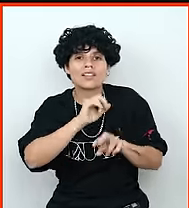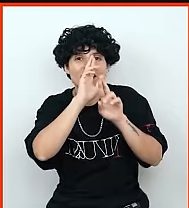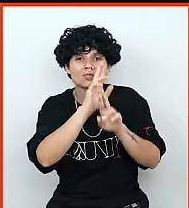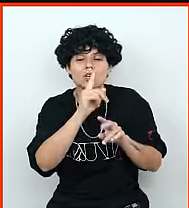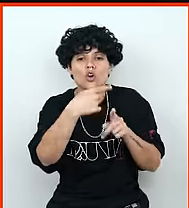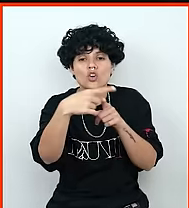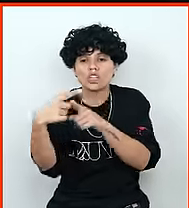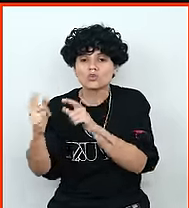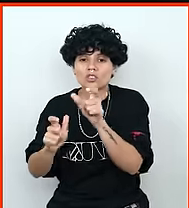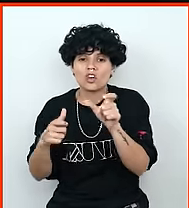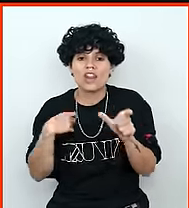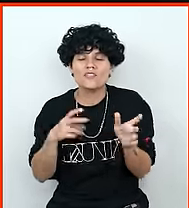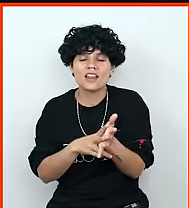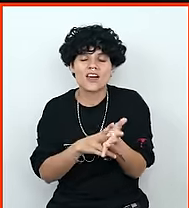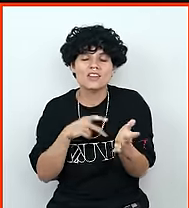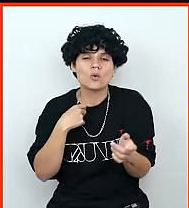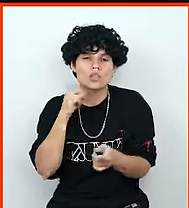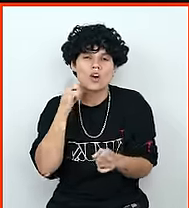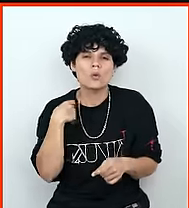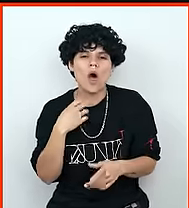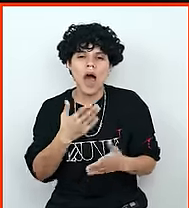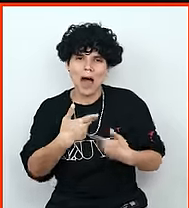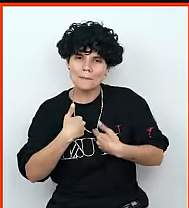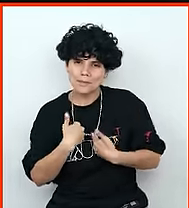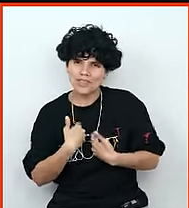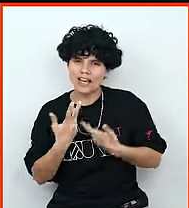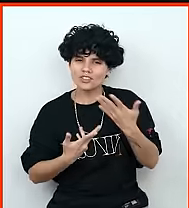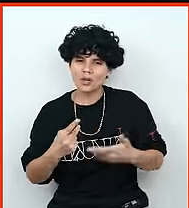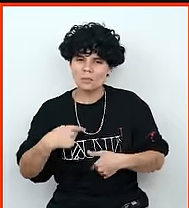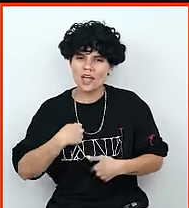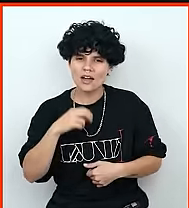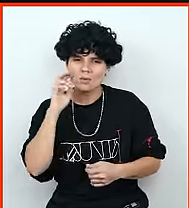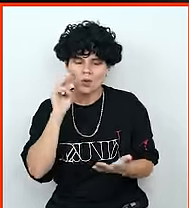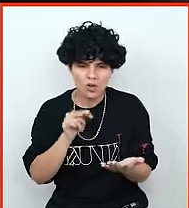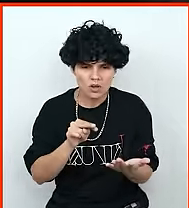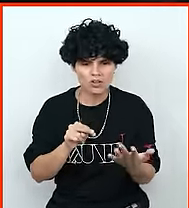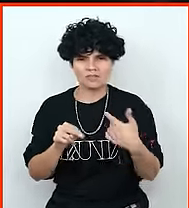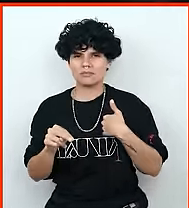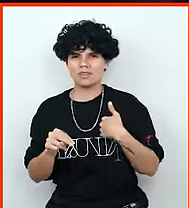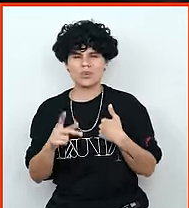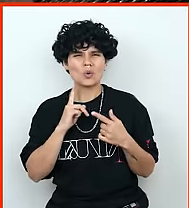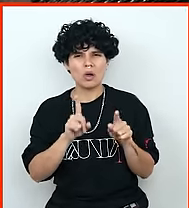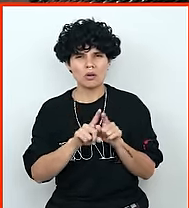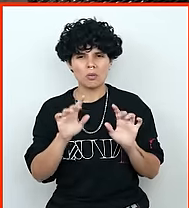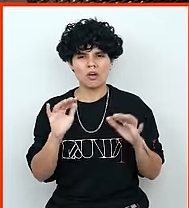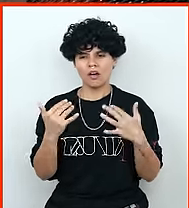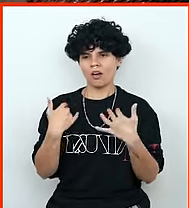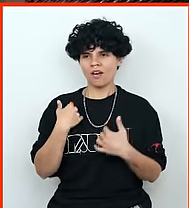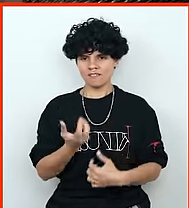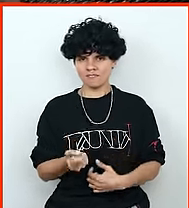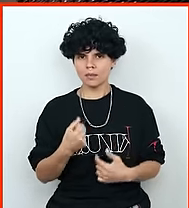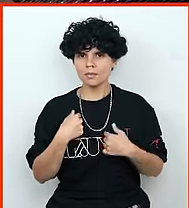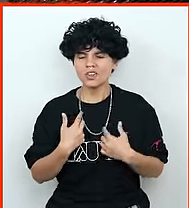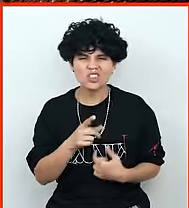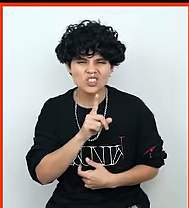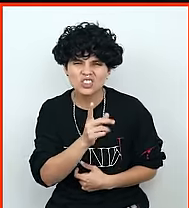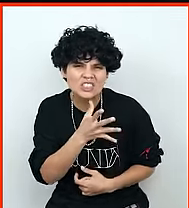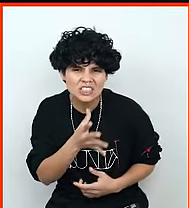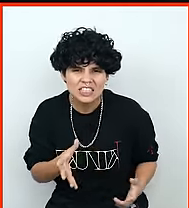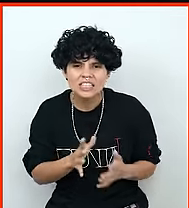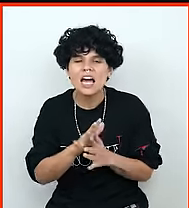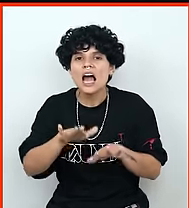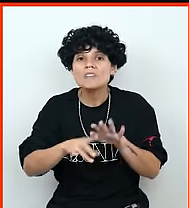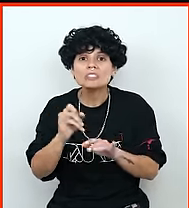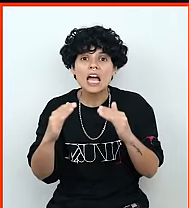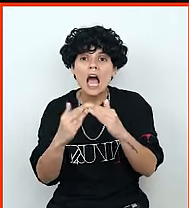Pero yo considero que para mí, por lo menos, lo encuentro un poco ególatra escucharse a sí mismo. Es como un actor que vea sus propias películas. No sé, y puede ser, y está muy bien. Yo voy a casa de amigos y